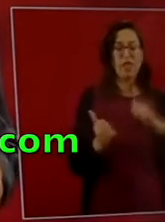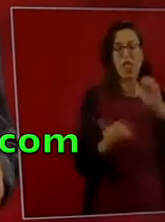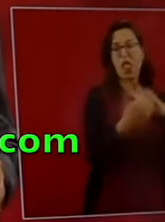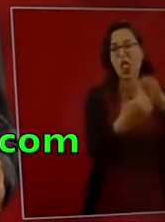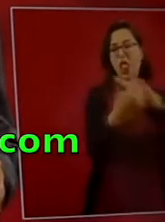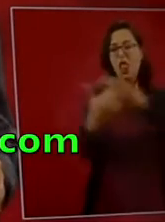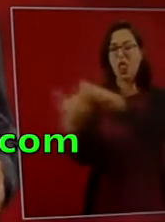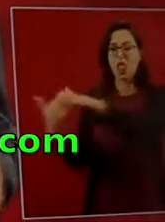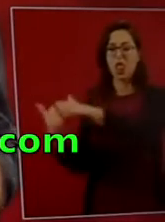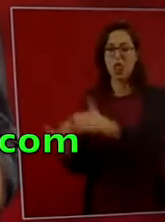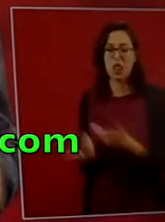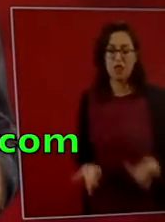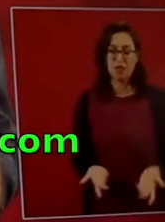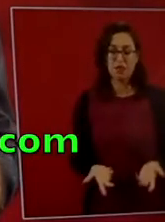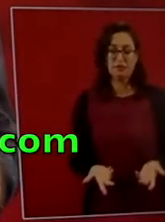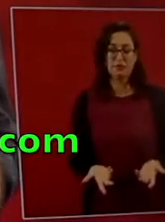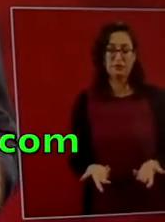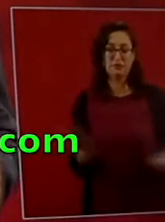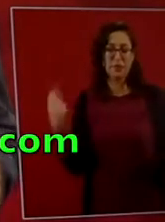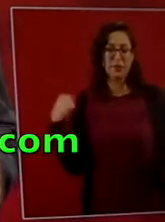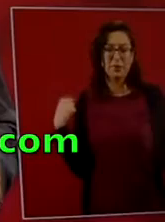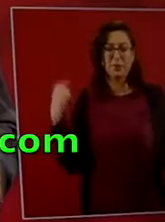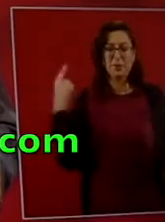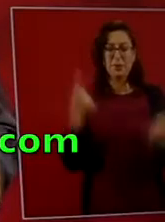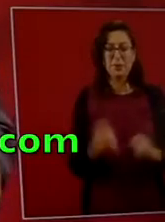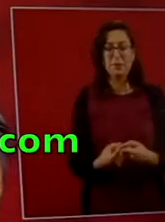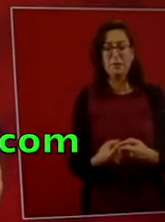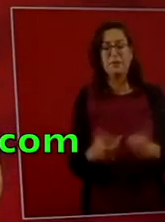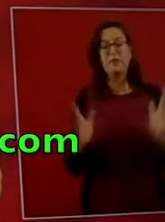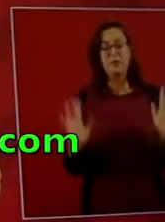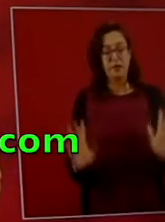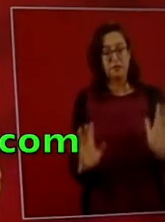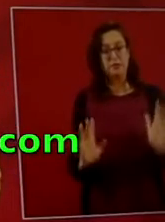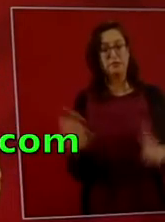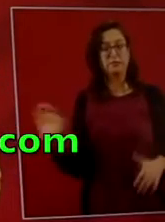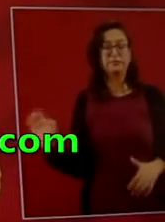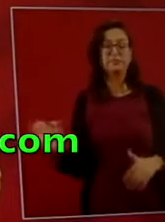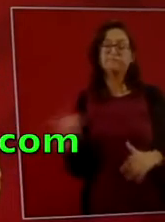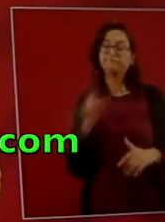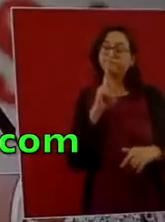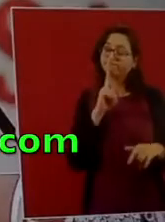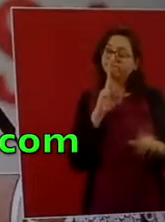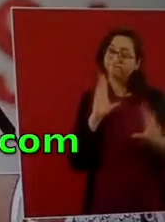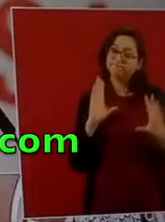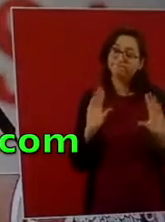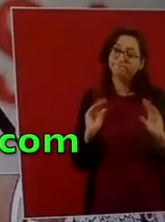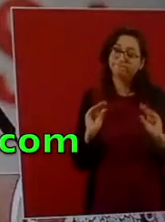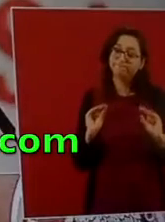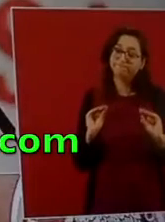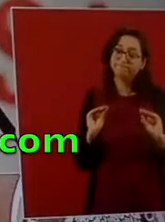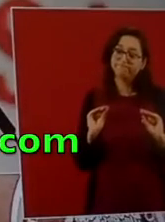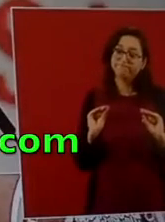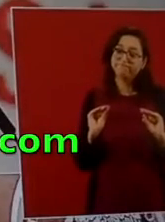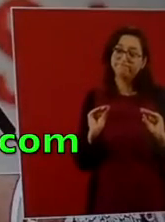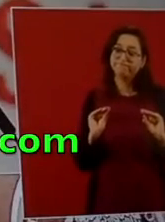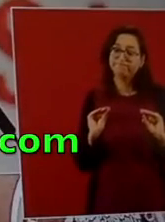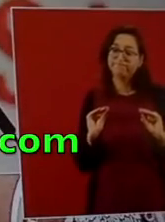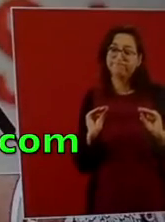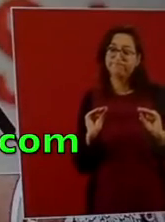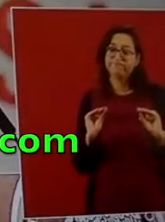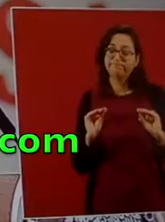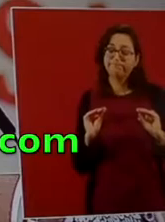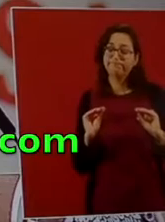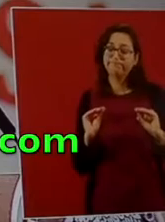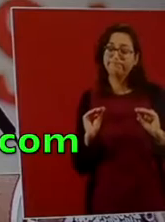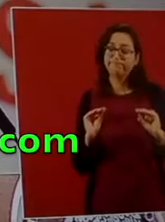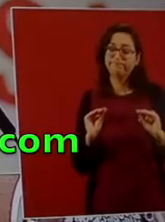tardes, jefe supremo de pueblos originarios de Mapastepec. ¿Cómo considera usted que va a repercutir en beneficio